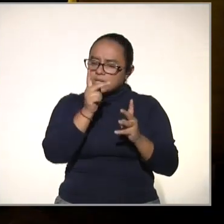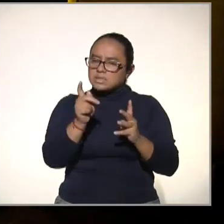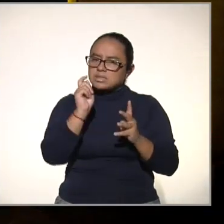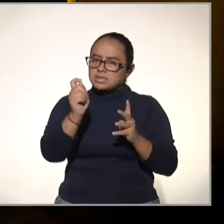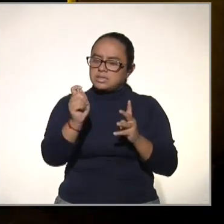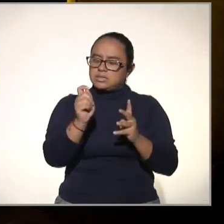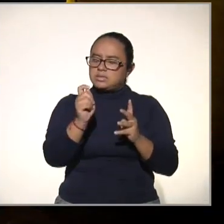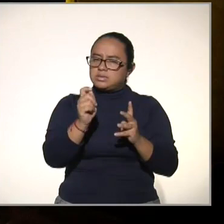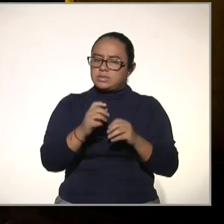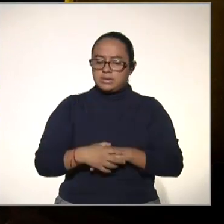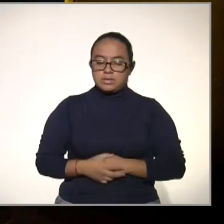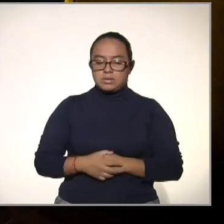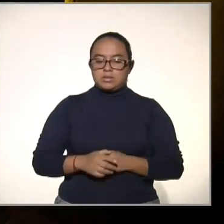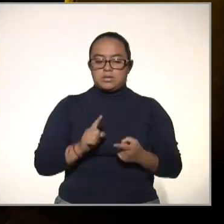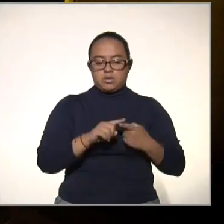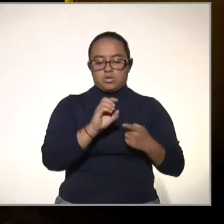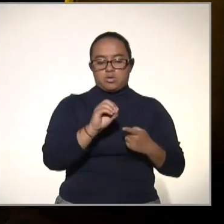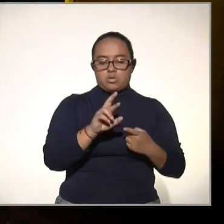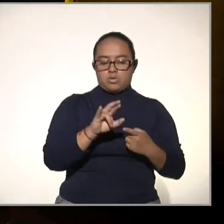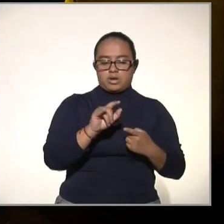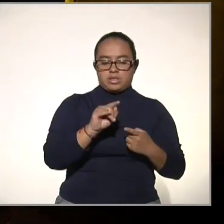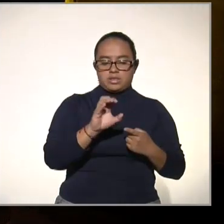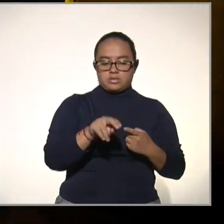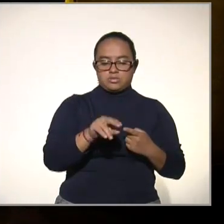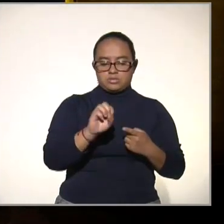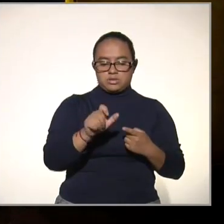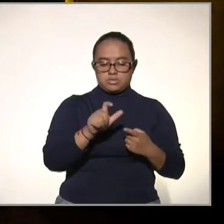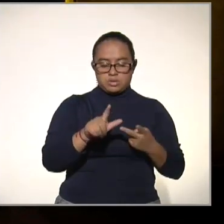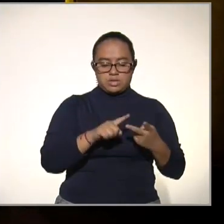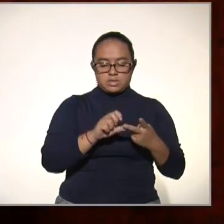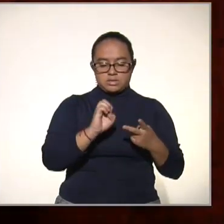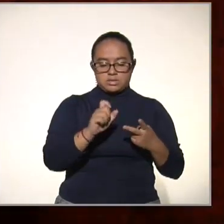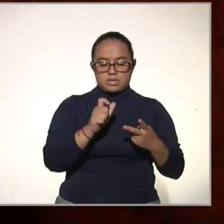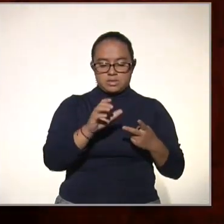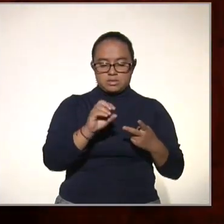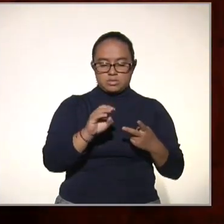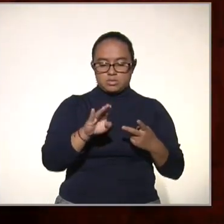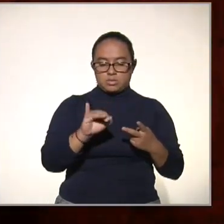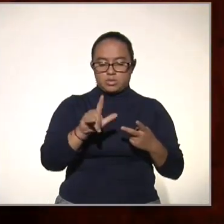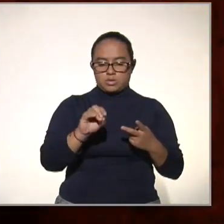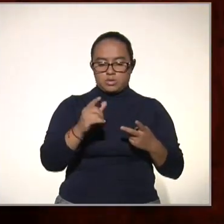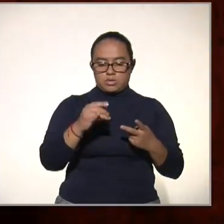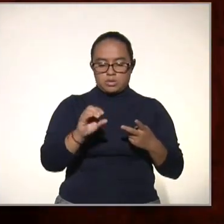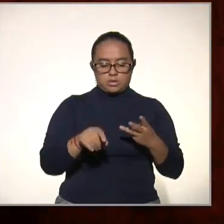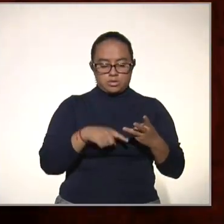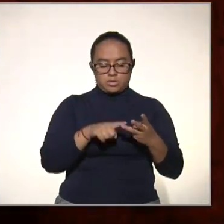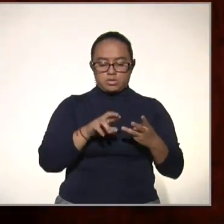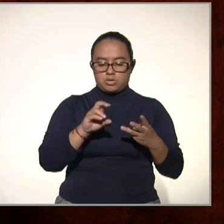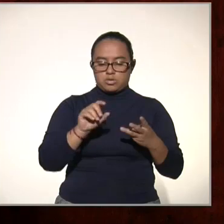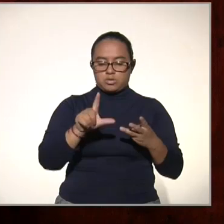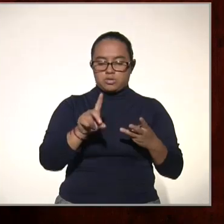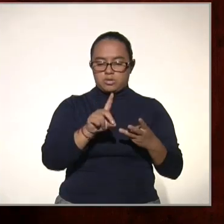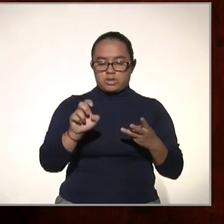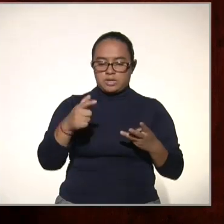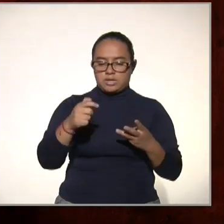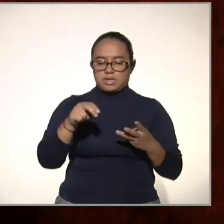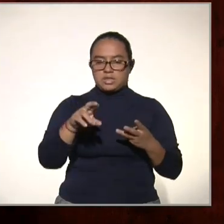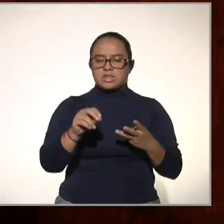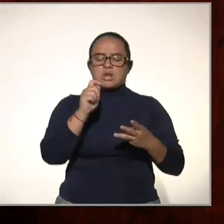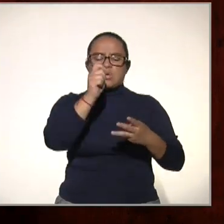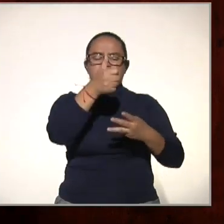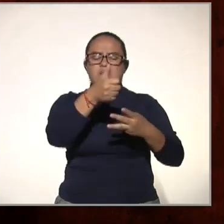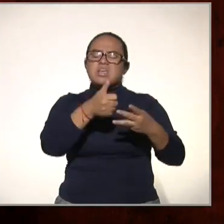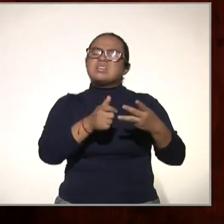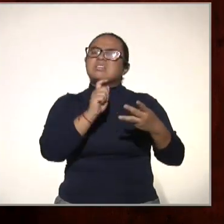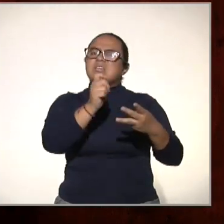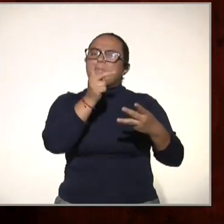del programa. Claro. Orientación sexual, sexo biológico, rol de género, es lo que nos preguntan y no ha quedado muy claro qué significa cada cosa y